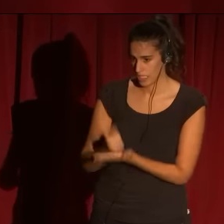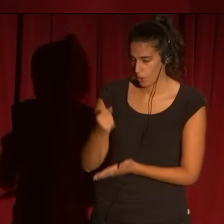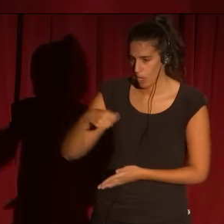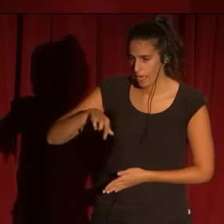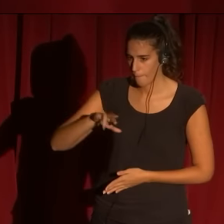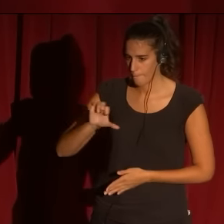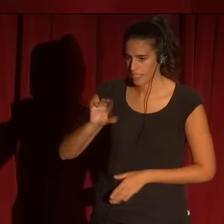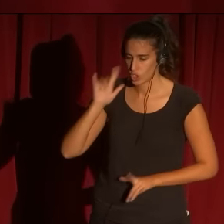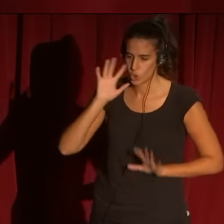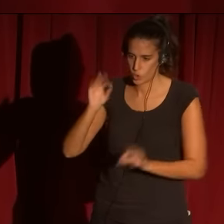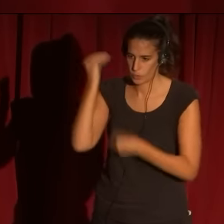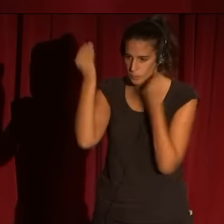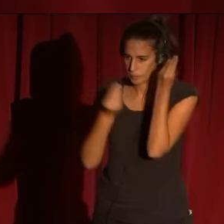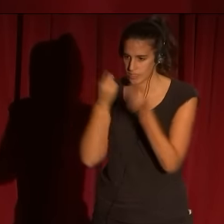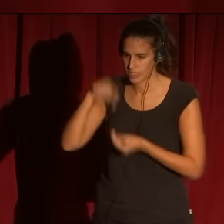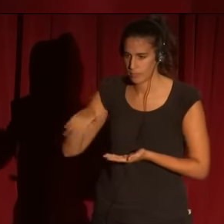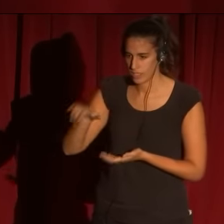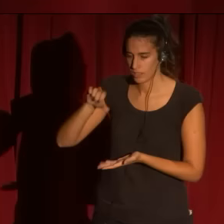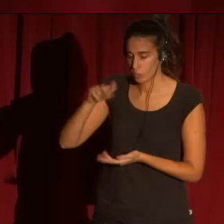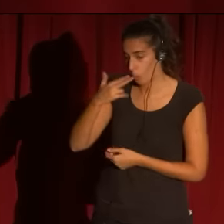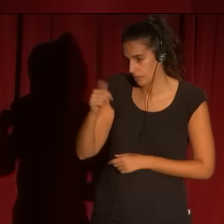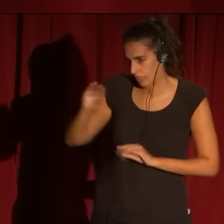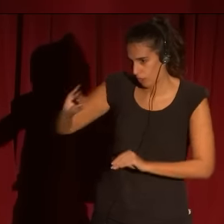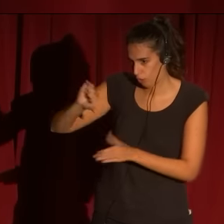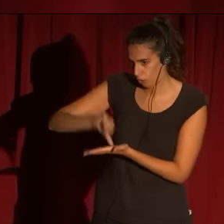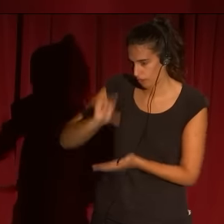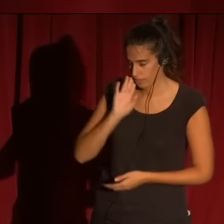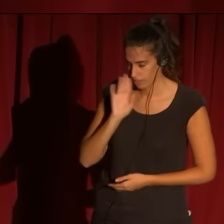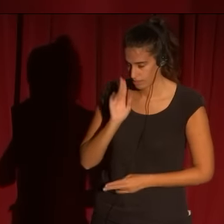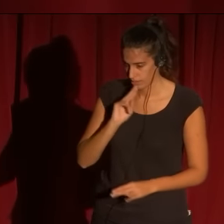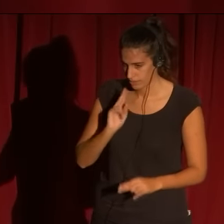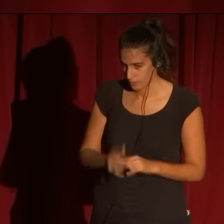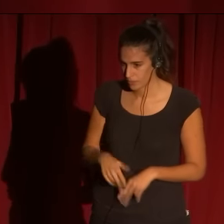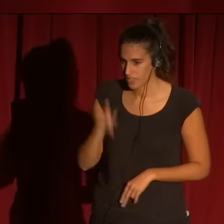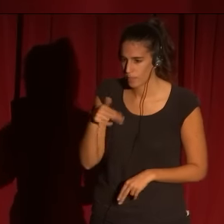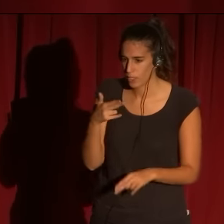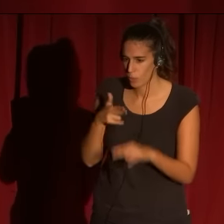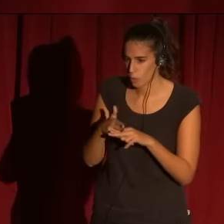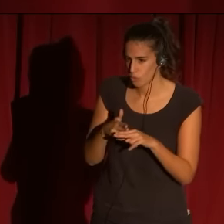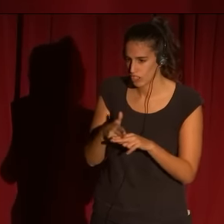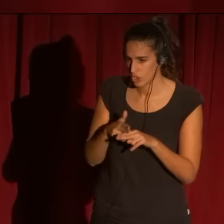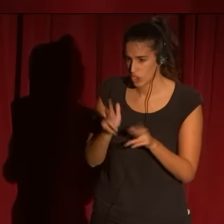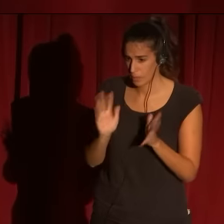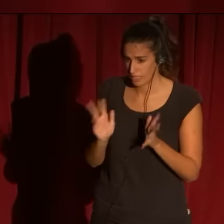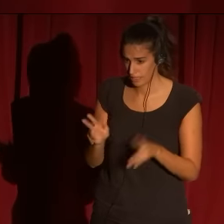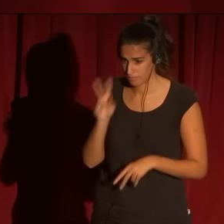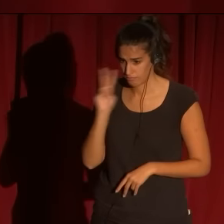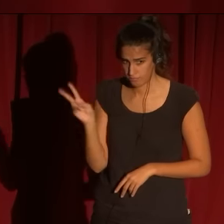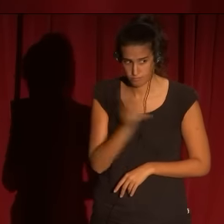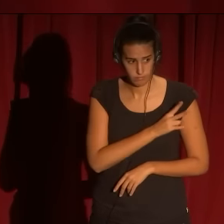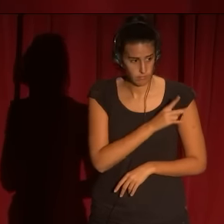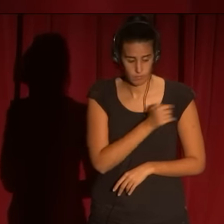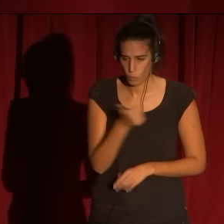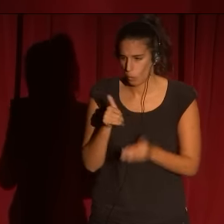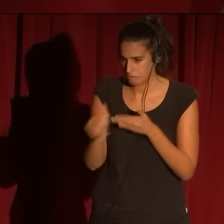lo lógico también es pensar que pintas en esa ciudad Y por último varios de sus cuadros tienen unos cuchillos de plata que vamos a ver en